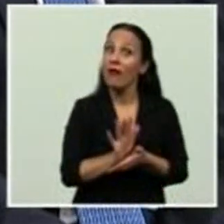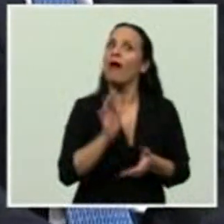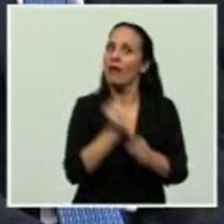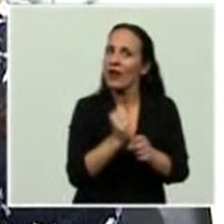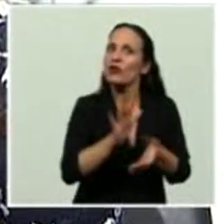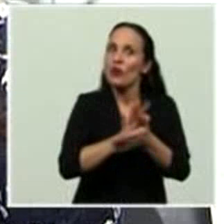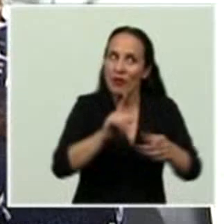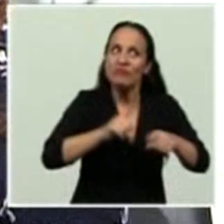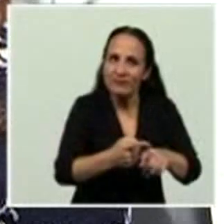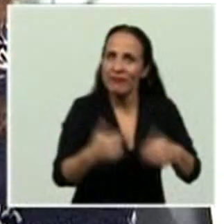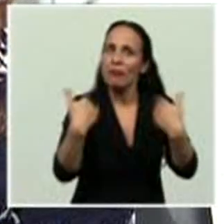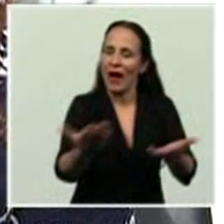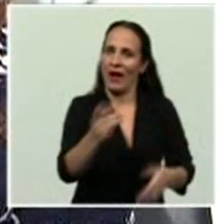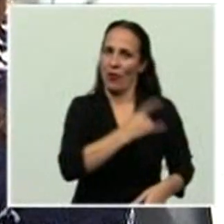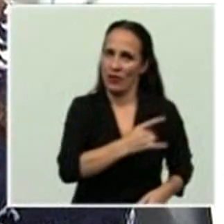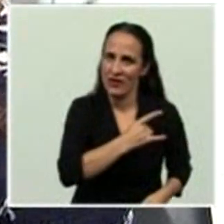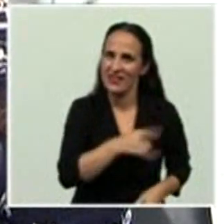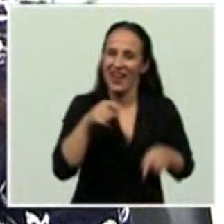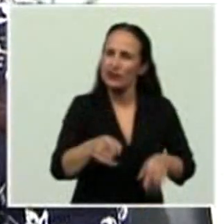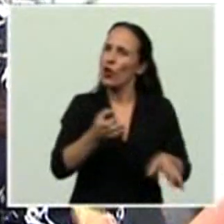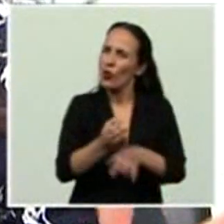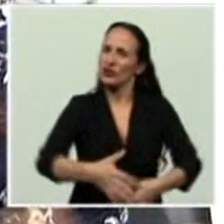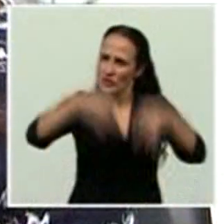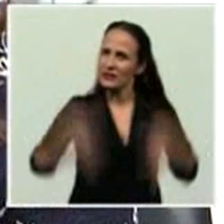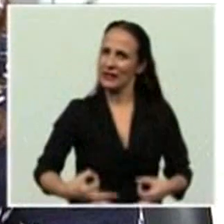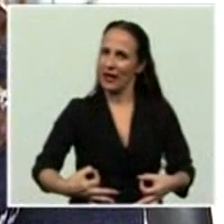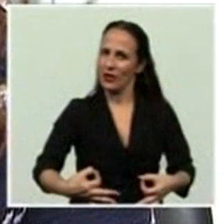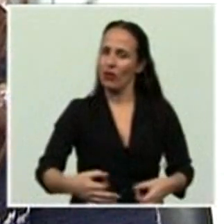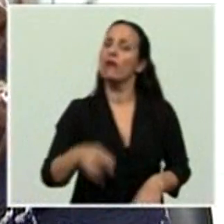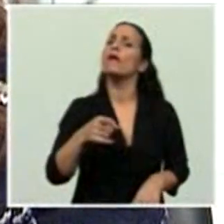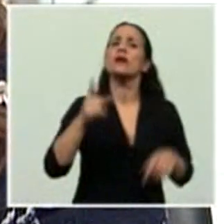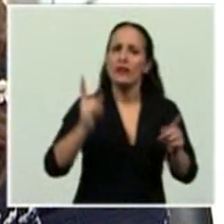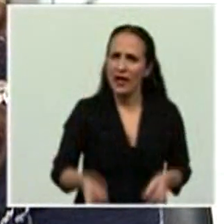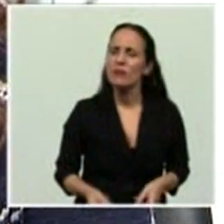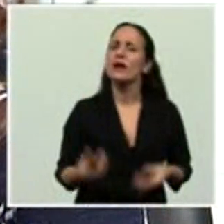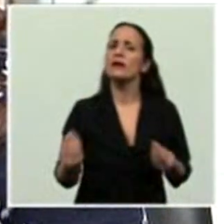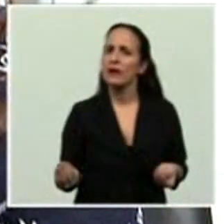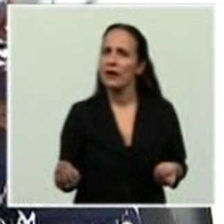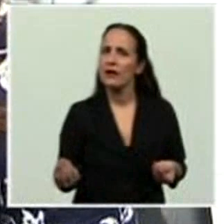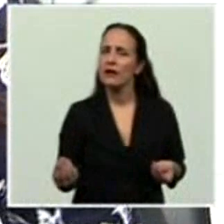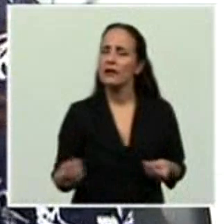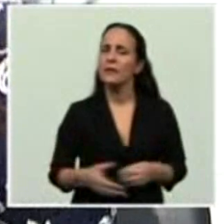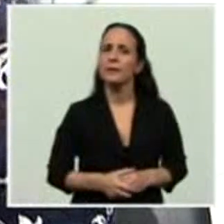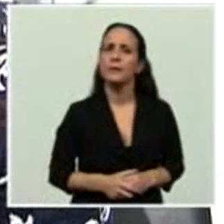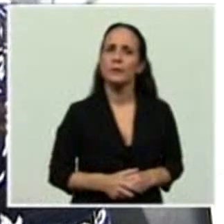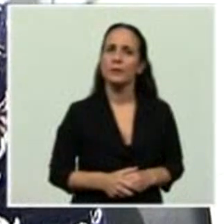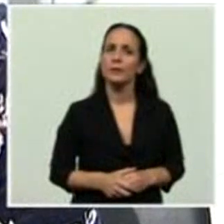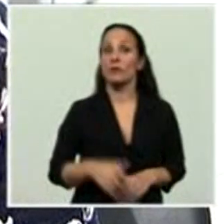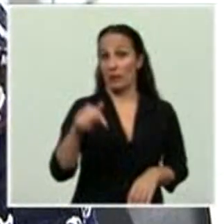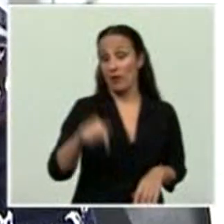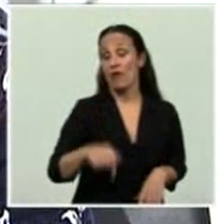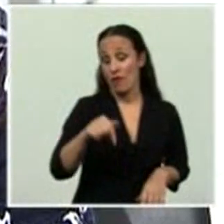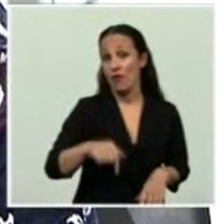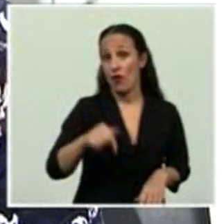Universitaria esto es educación En serio y también tiene que ver tiene que ver con lo que hoy